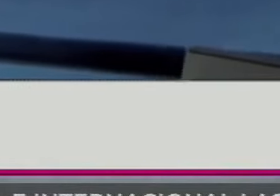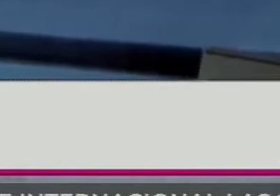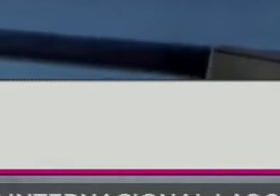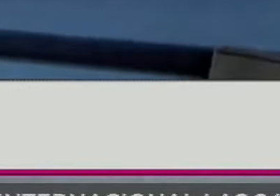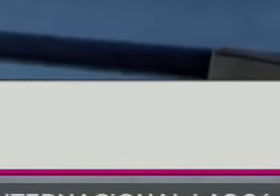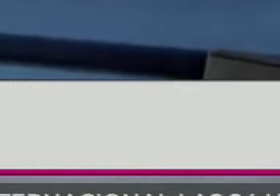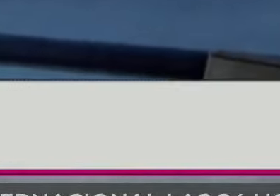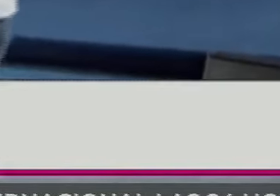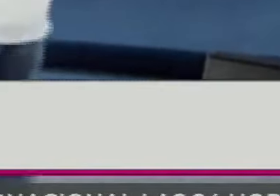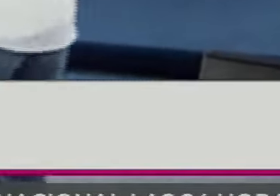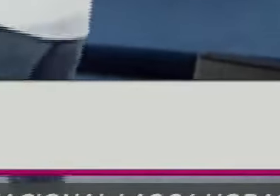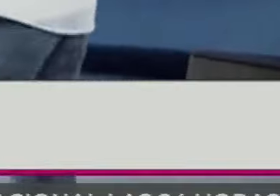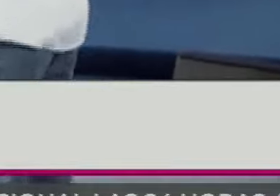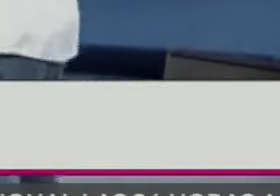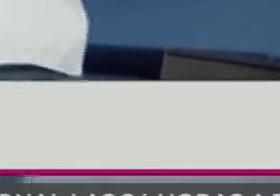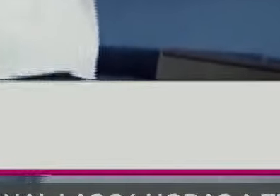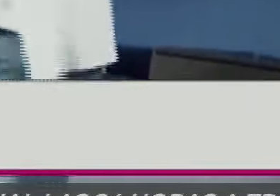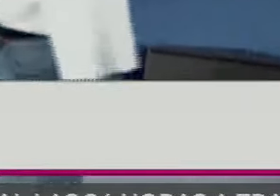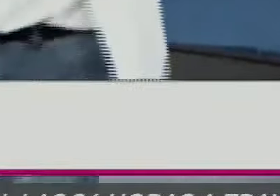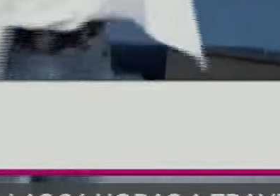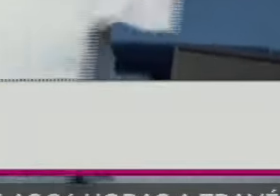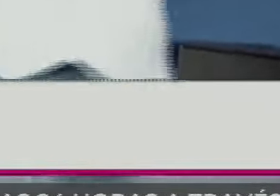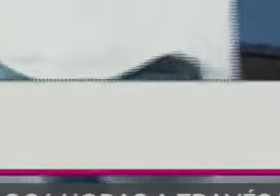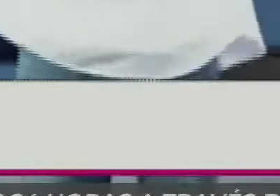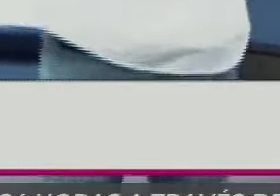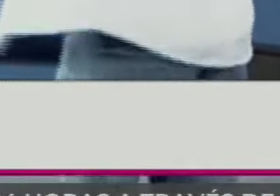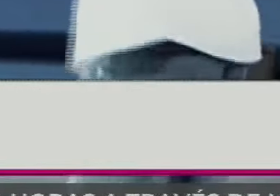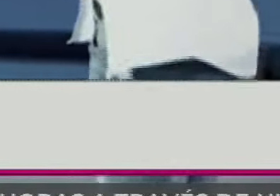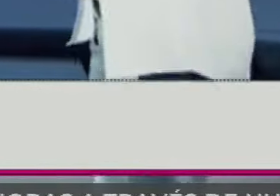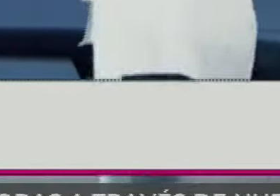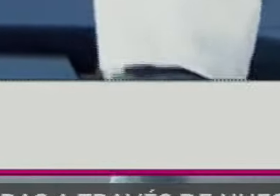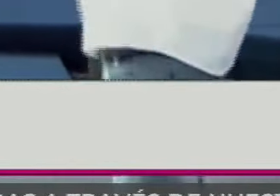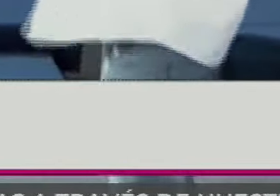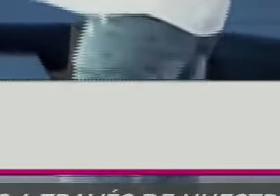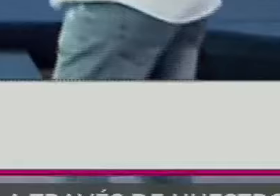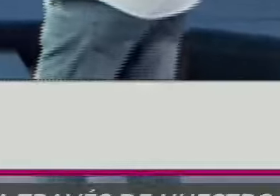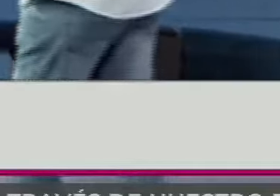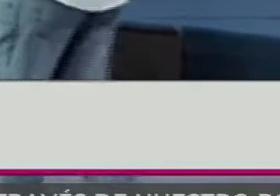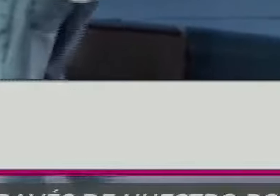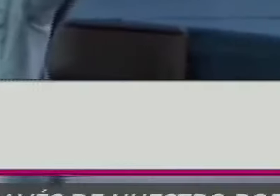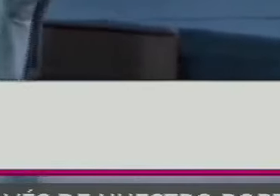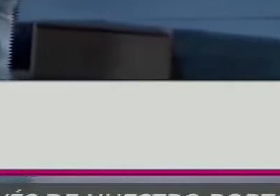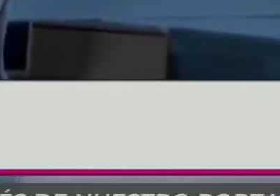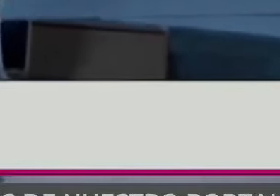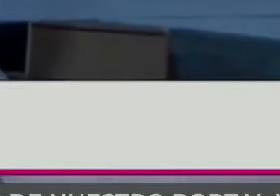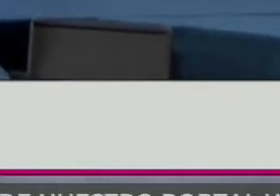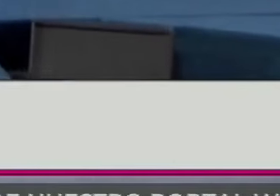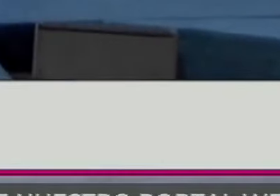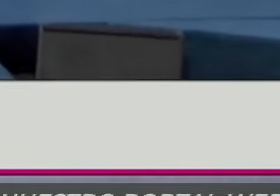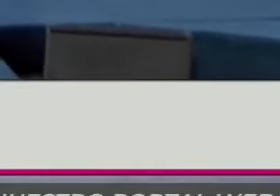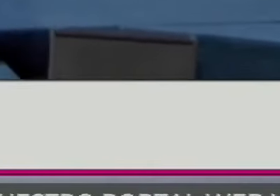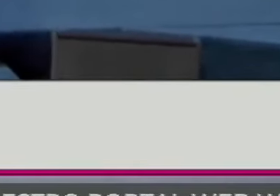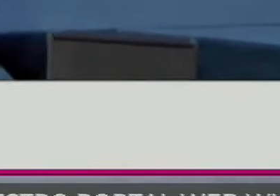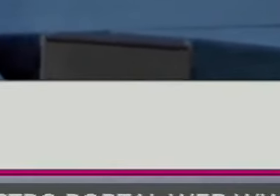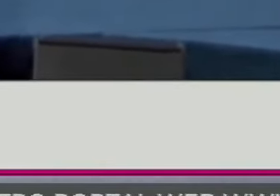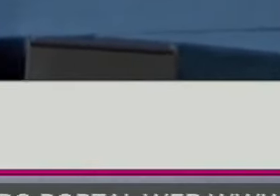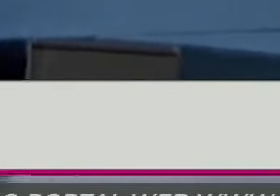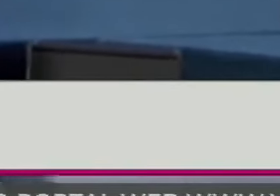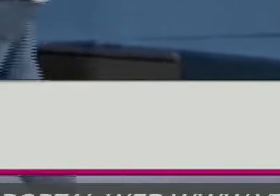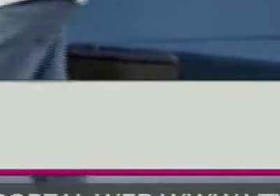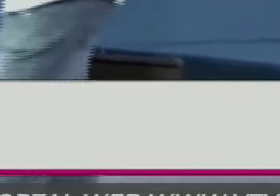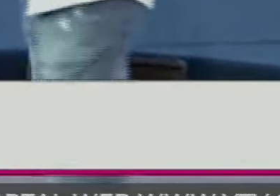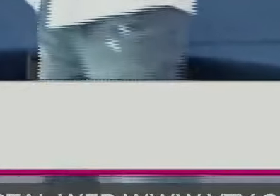más. ¡Caramba! Con razón está para Mayero. Con Maduro más. ¿Para que tú veas? ¿Qué va? ¿Y qué se va a hacer ahí, muchacho? Bueno, vamos a traer las diversiones de